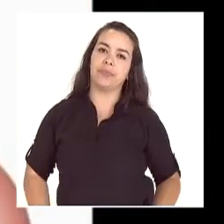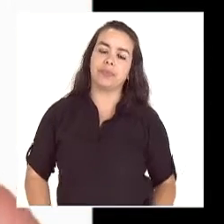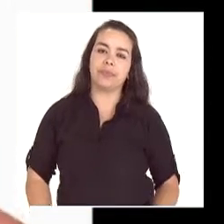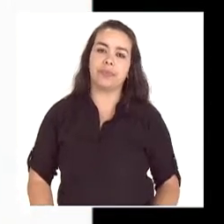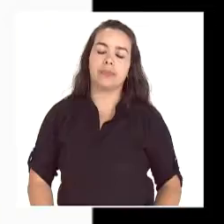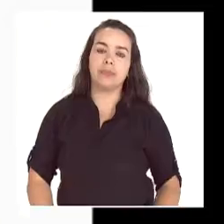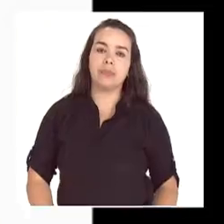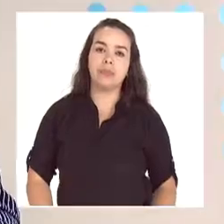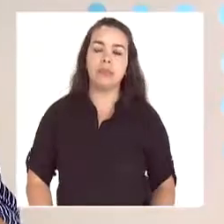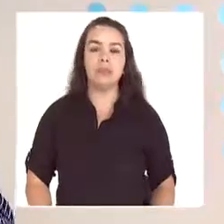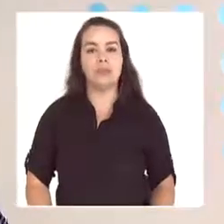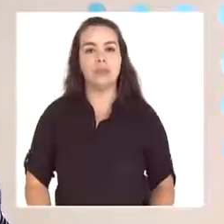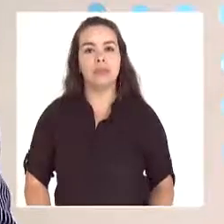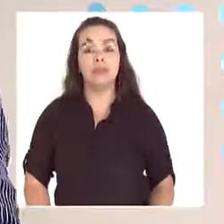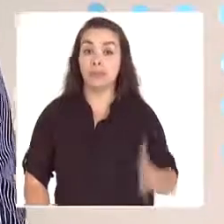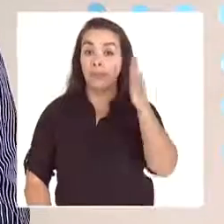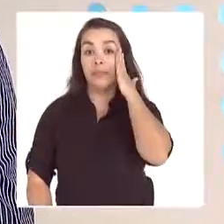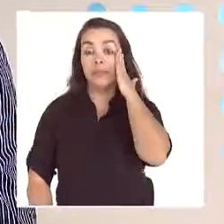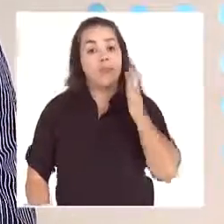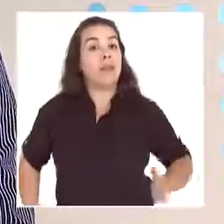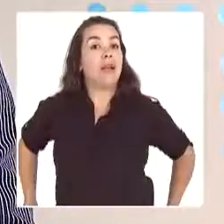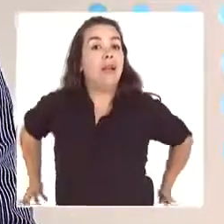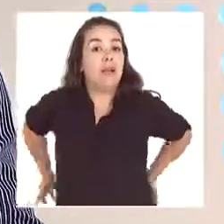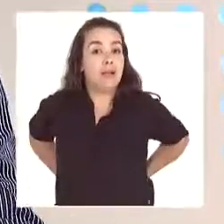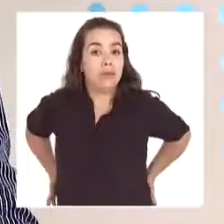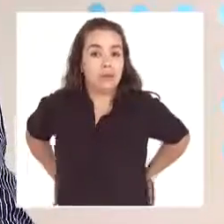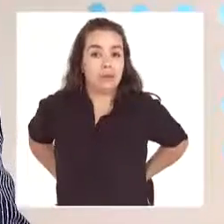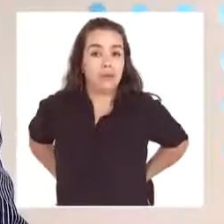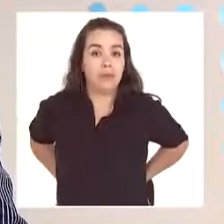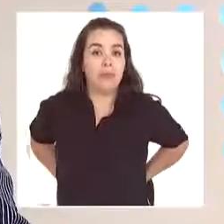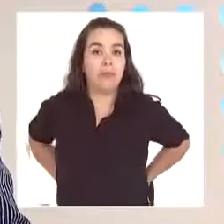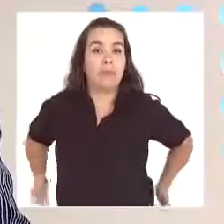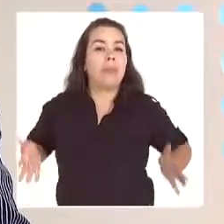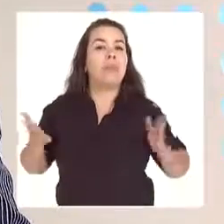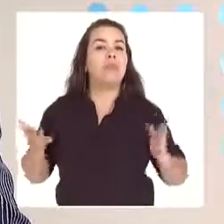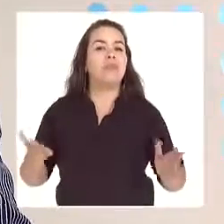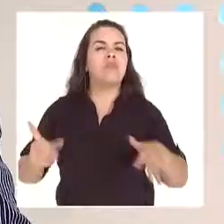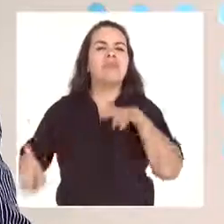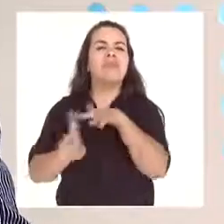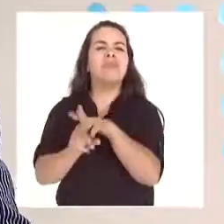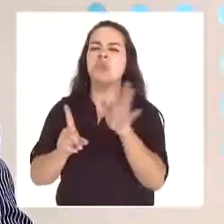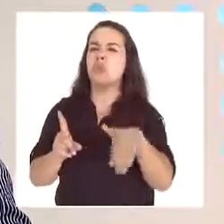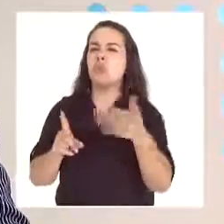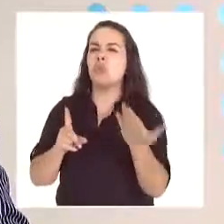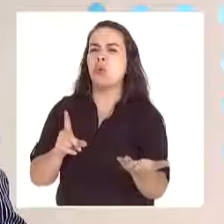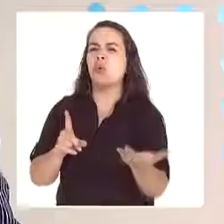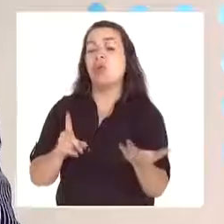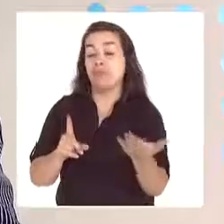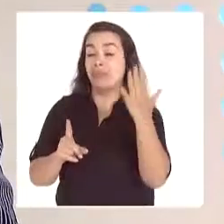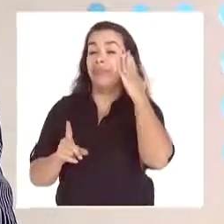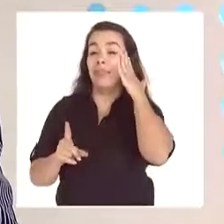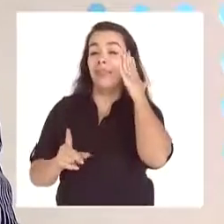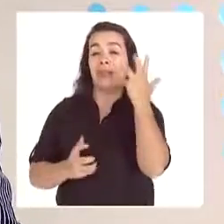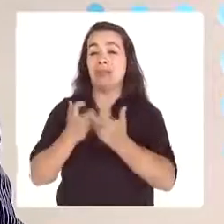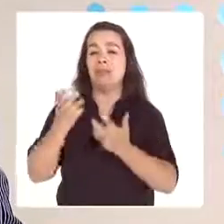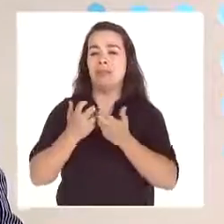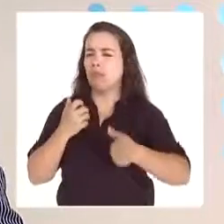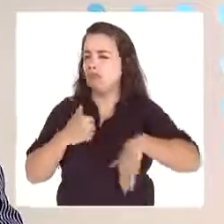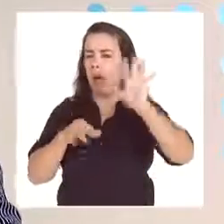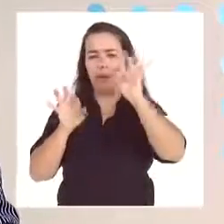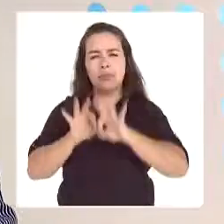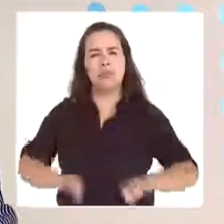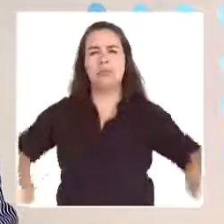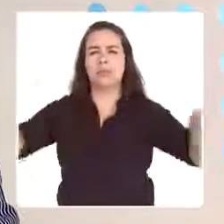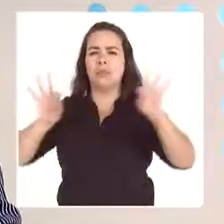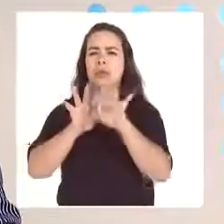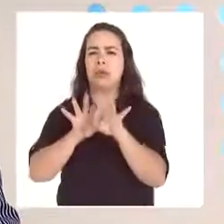se produce o se manifiesta quizás el sistema más importante para